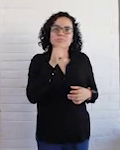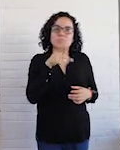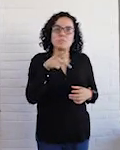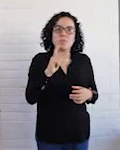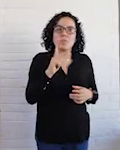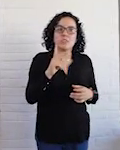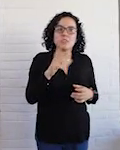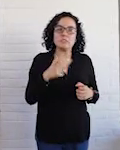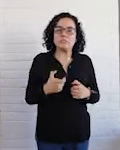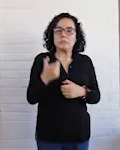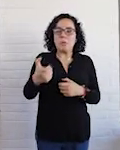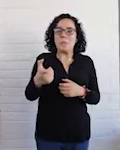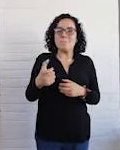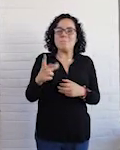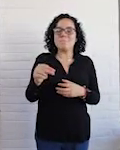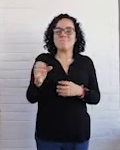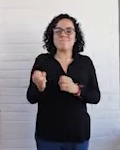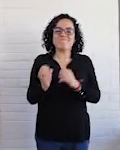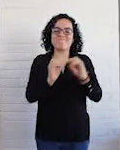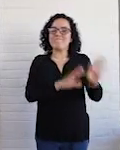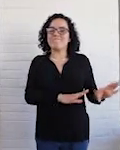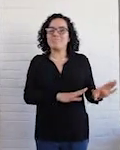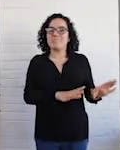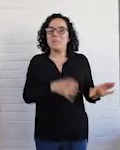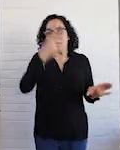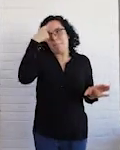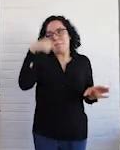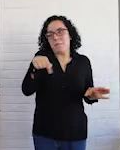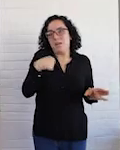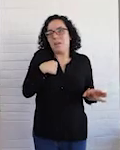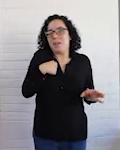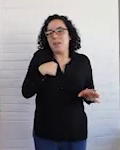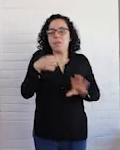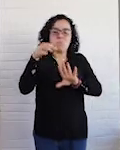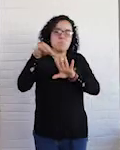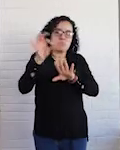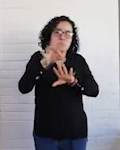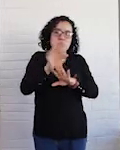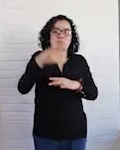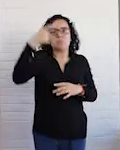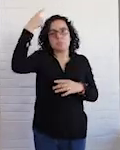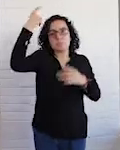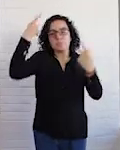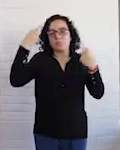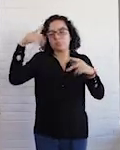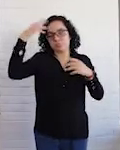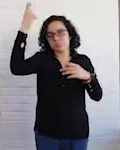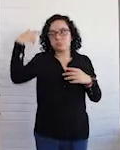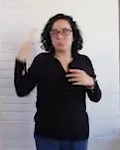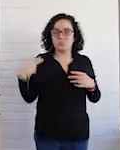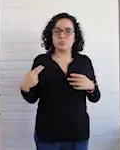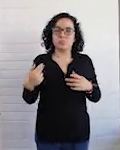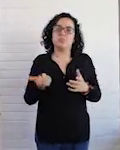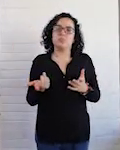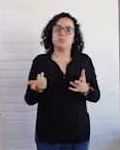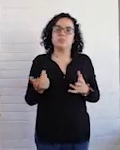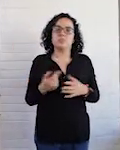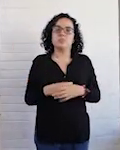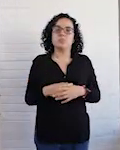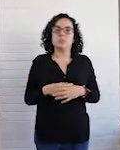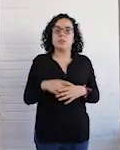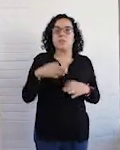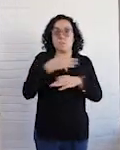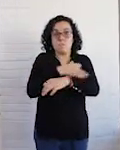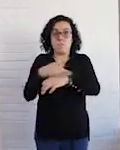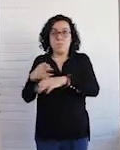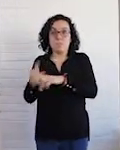en la caja va a ser algo que se iba a comprar para ella, un barniz de uñas, un tinte para el pelo. Eso va a regresar y no algo para su familia.